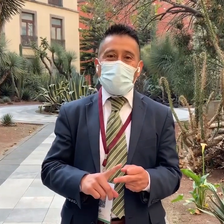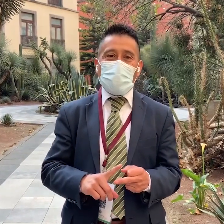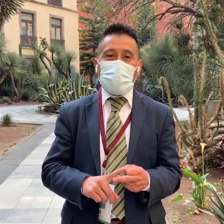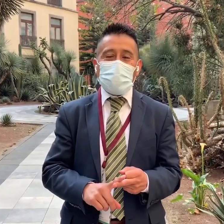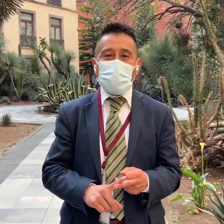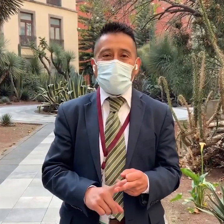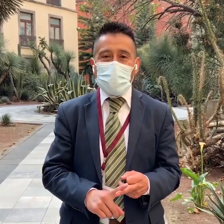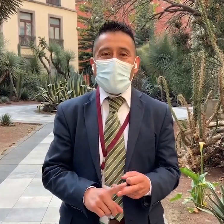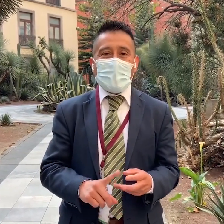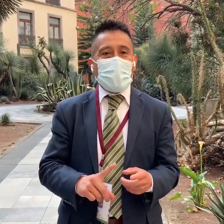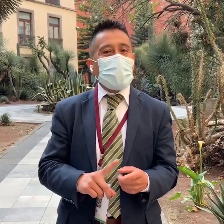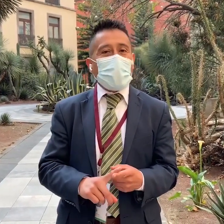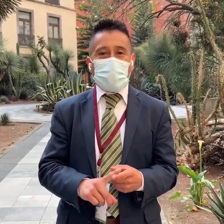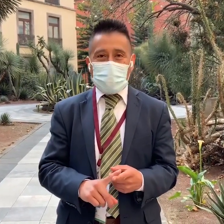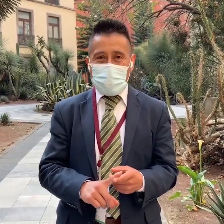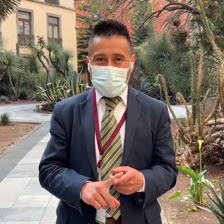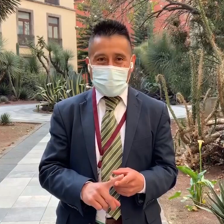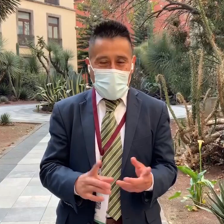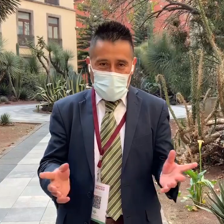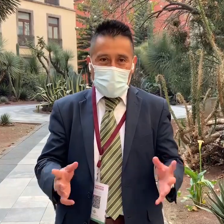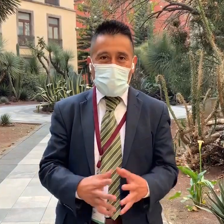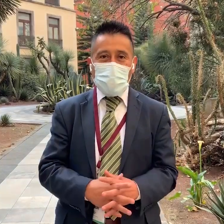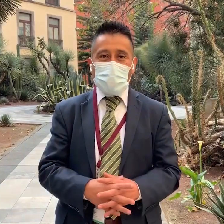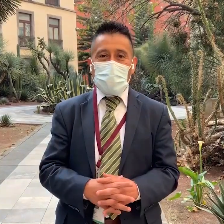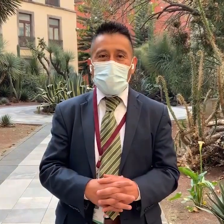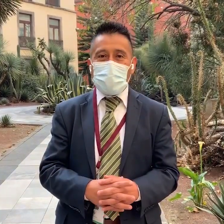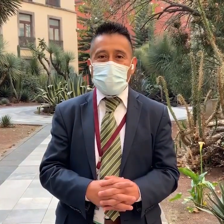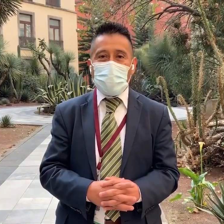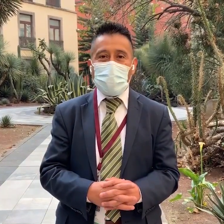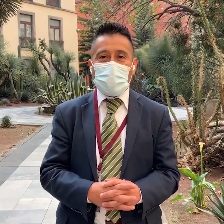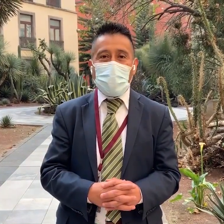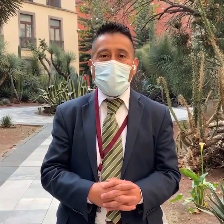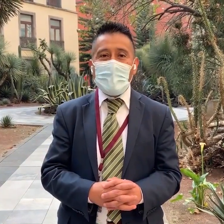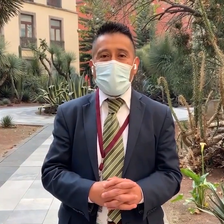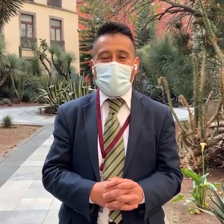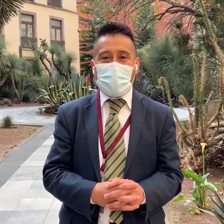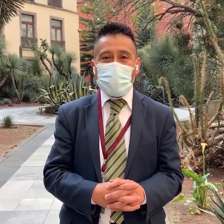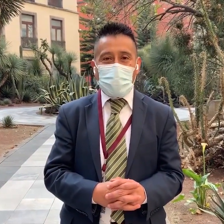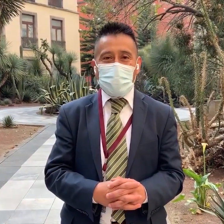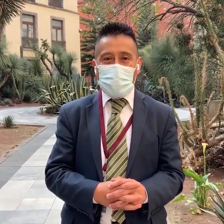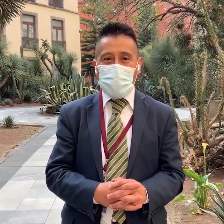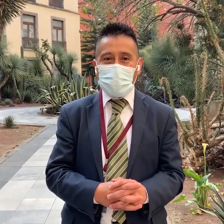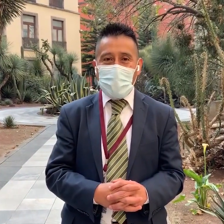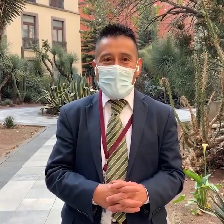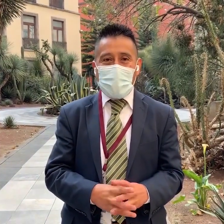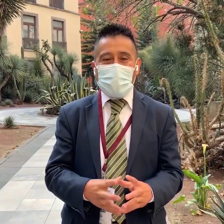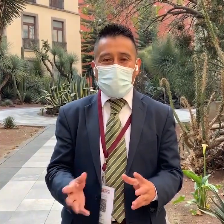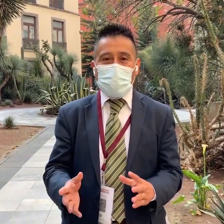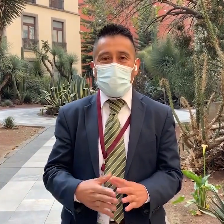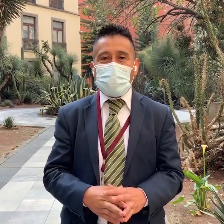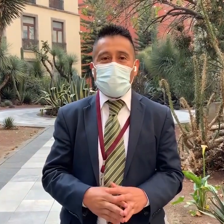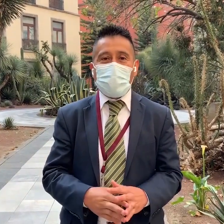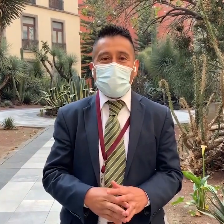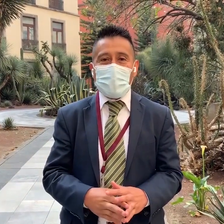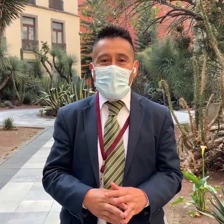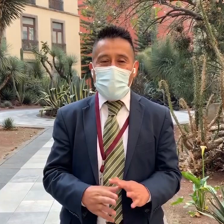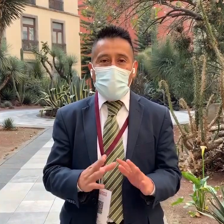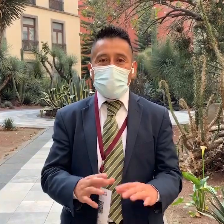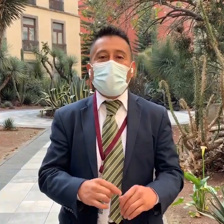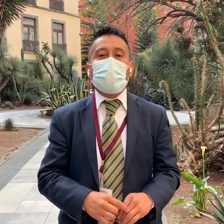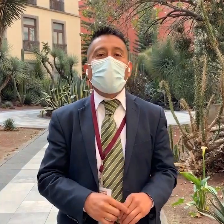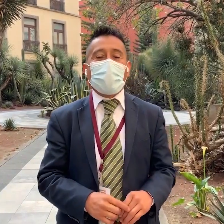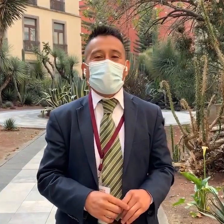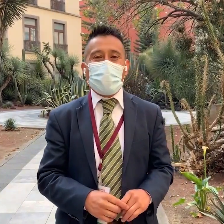así como las que vienen de Pfizer-BioNTech y de otras marcas. Entonces, también obviamente la Sputnik B, que llegará su segunda remesa en las próximas dos semanas.